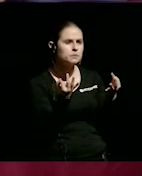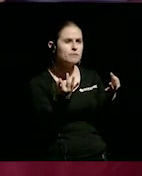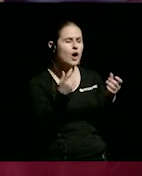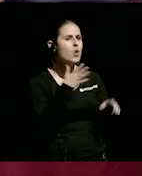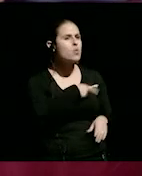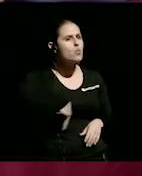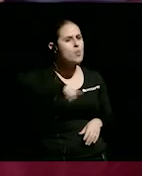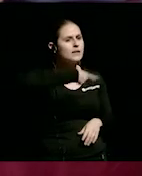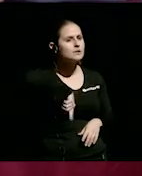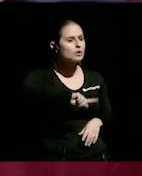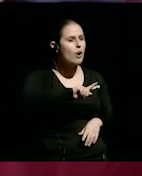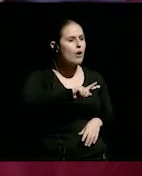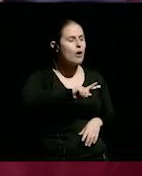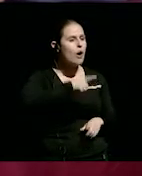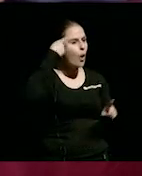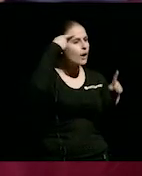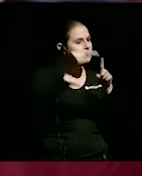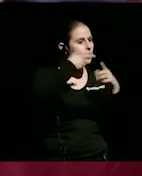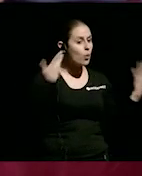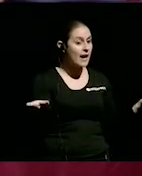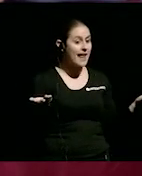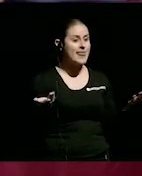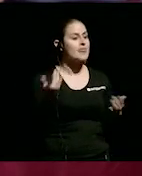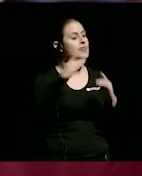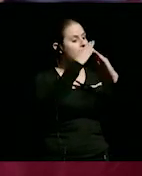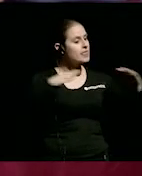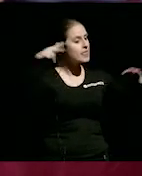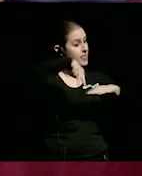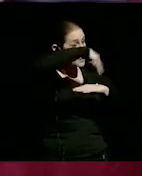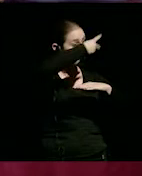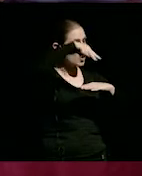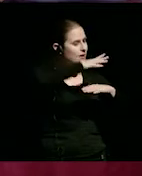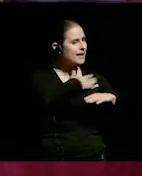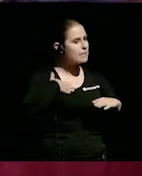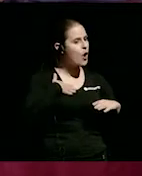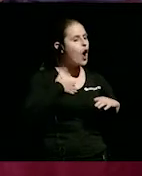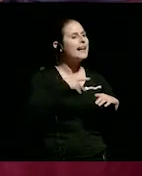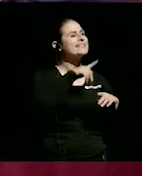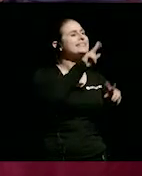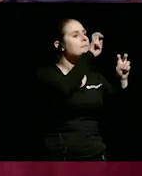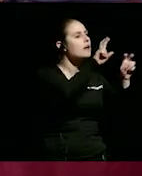con el circo, con todos los centros locales para expandir las mejores prácticas.